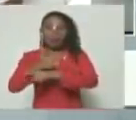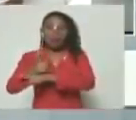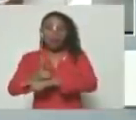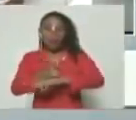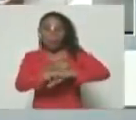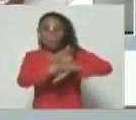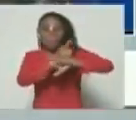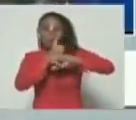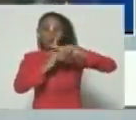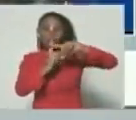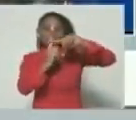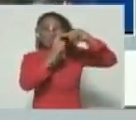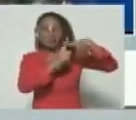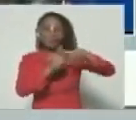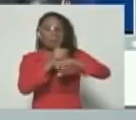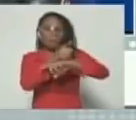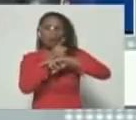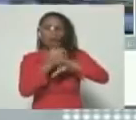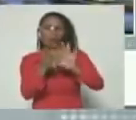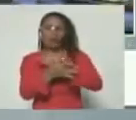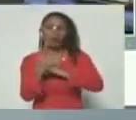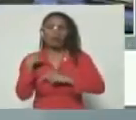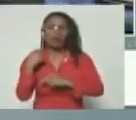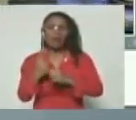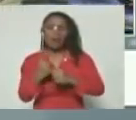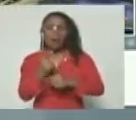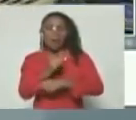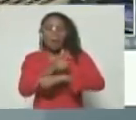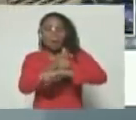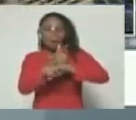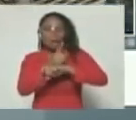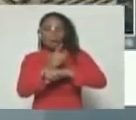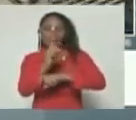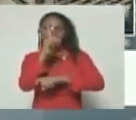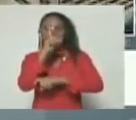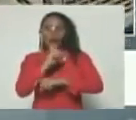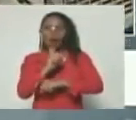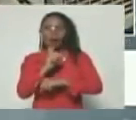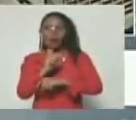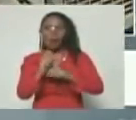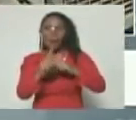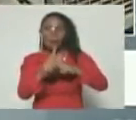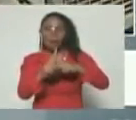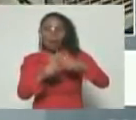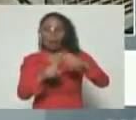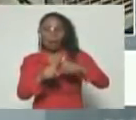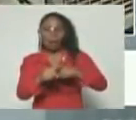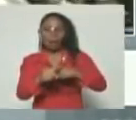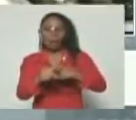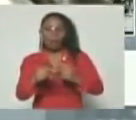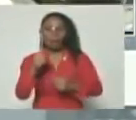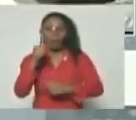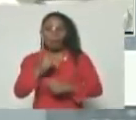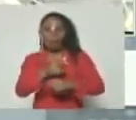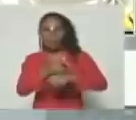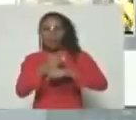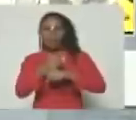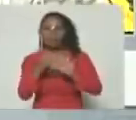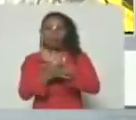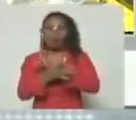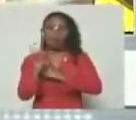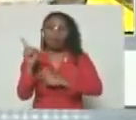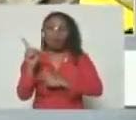Fusiles de francotiradores, balas como para una guerra de un año, ahí están. Balas,